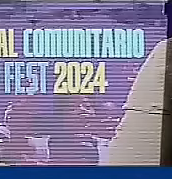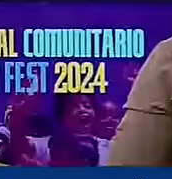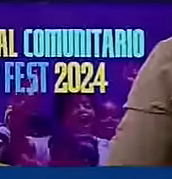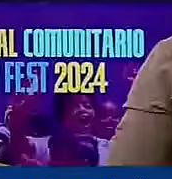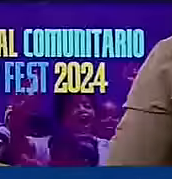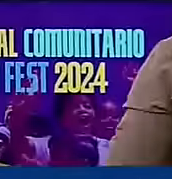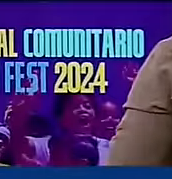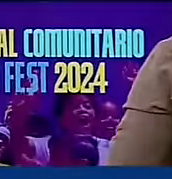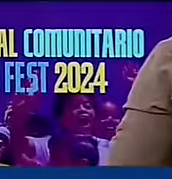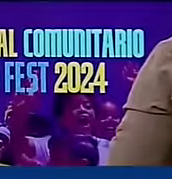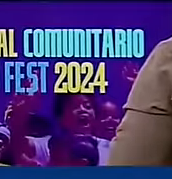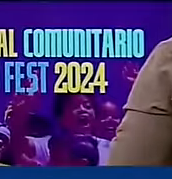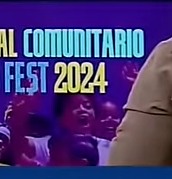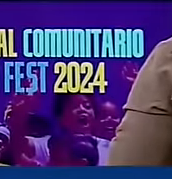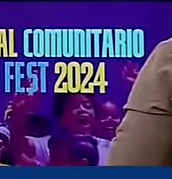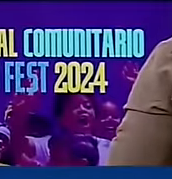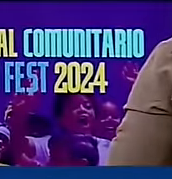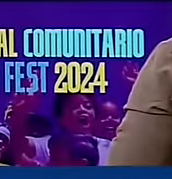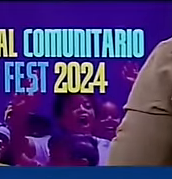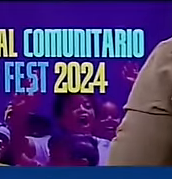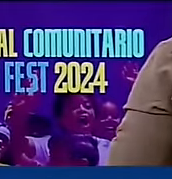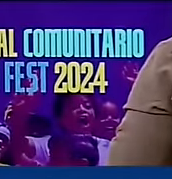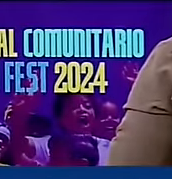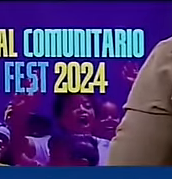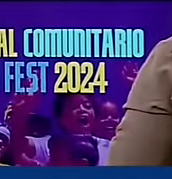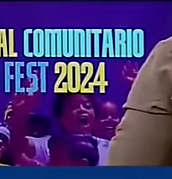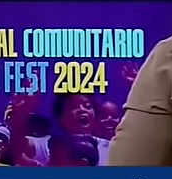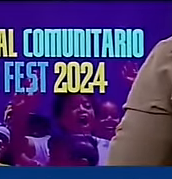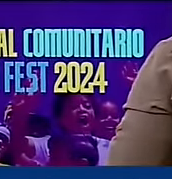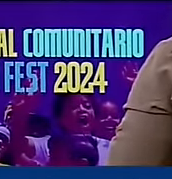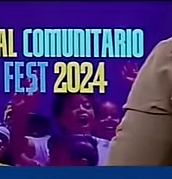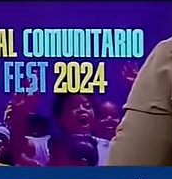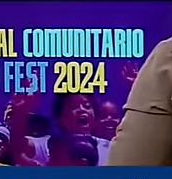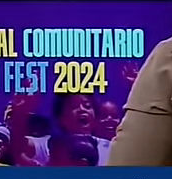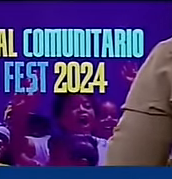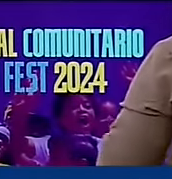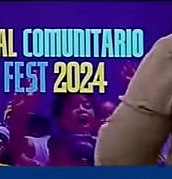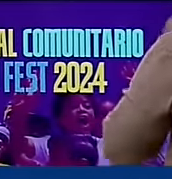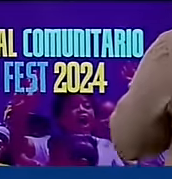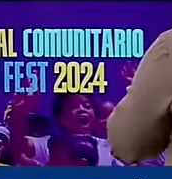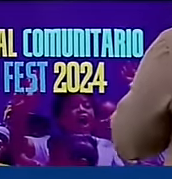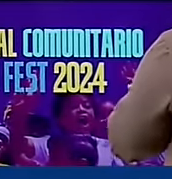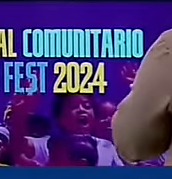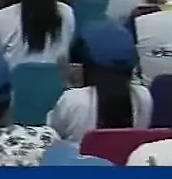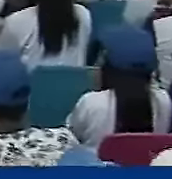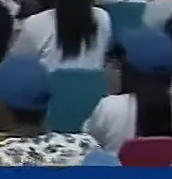Salgan parranderos, pues, y salieron los parranderos. Mi saludo, pues, a toda esta juventud. Al